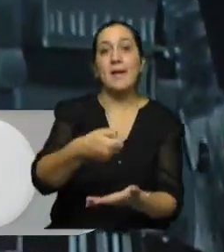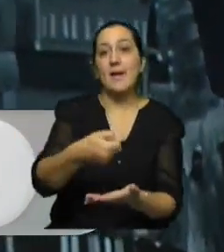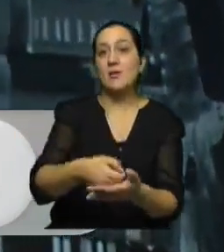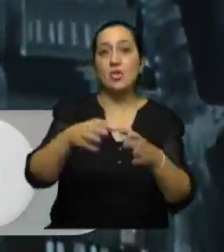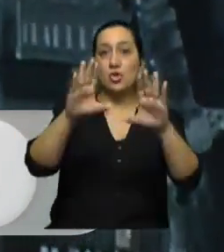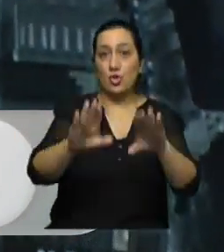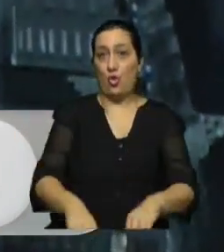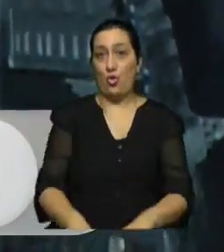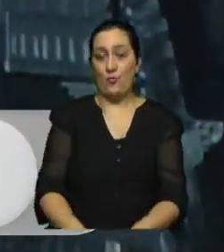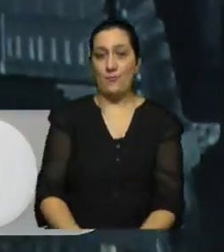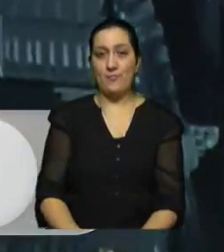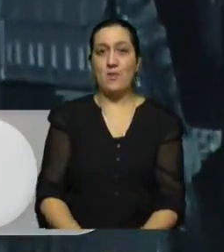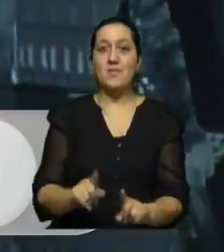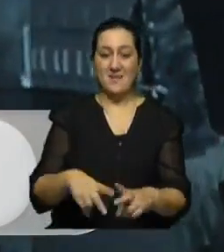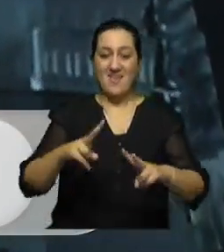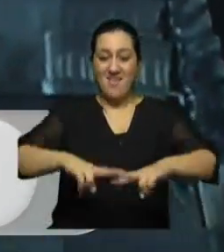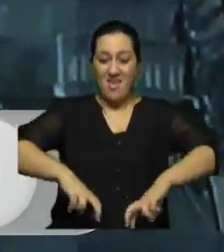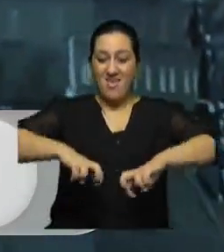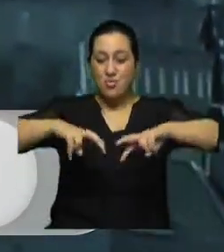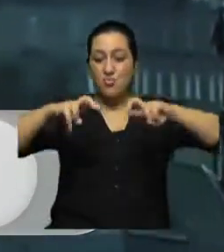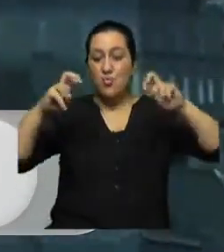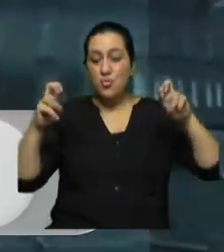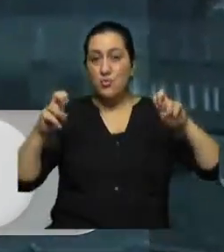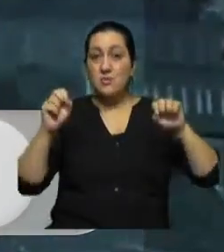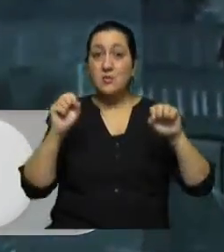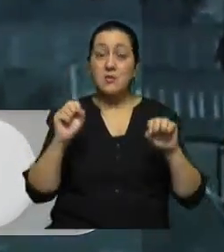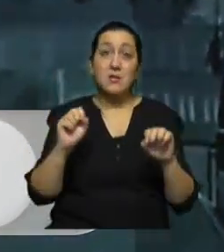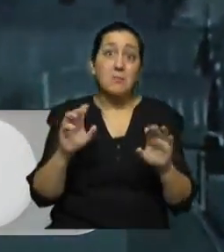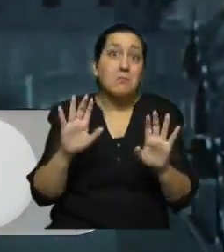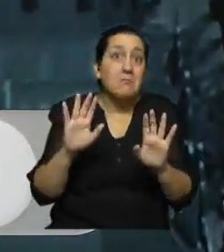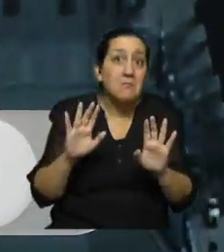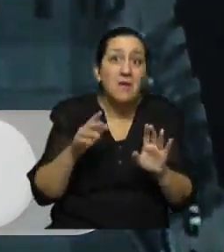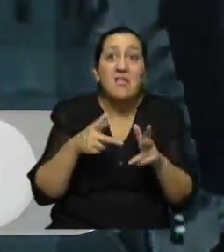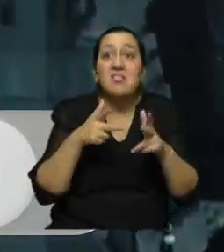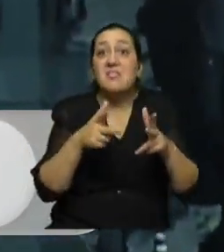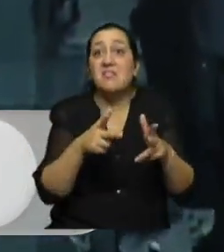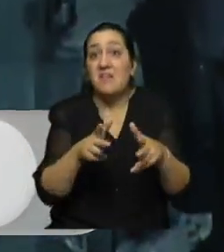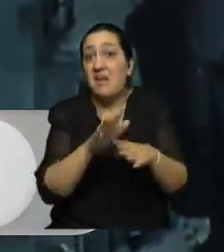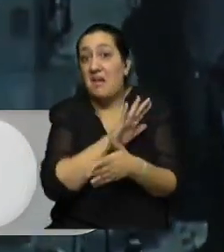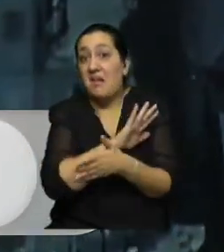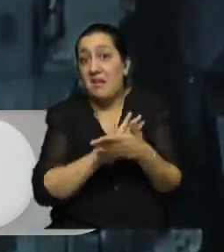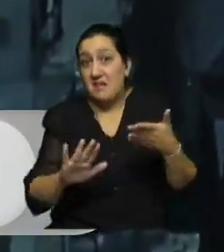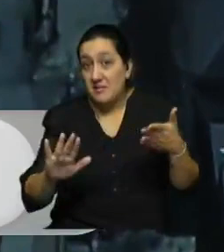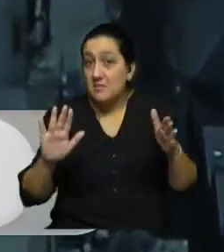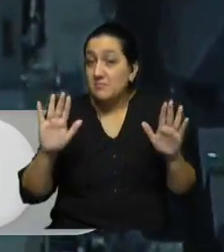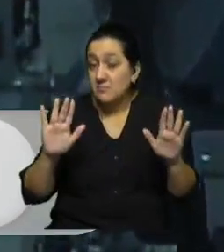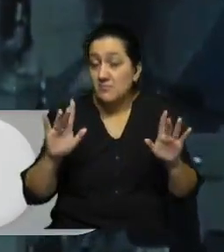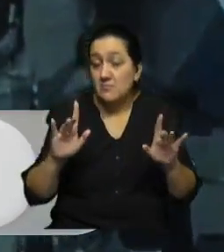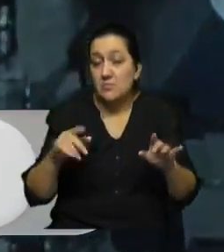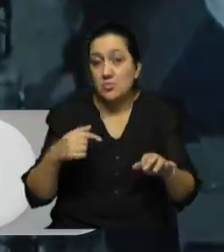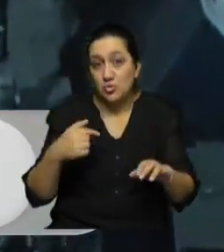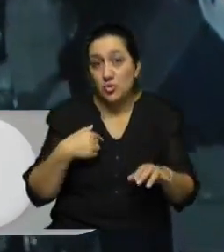todo. Incluso estudios que supuestamente son gratis por el Sistema Nacional de Salud. Sí. Que lo